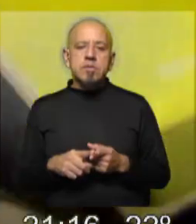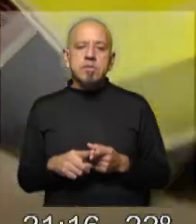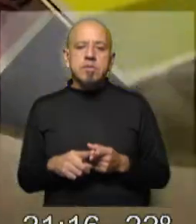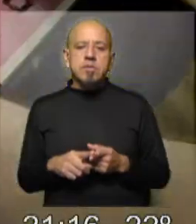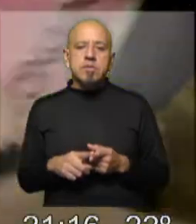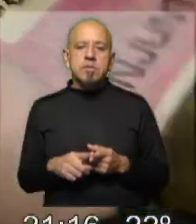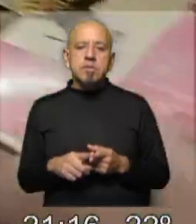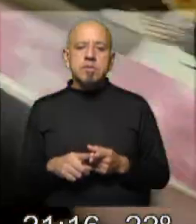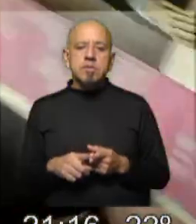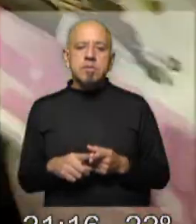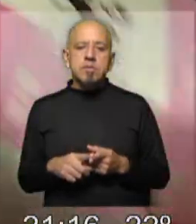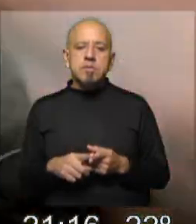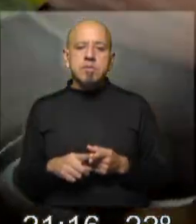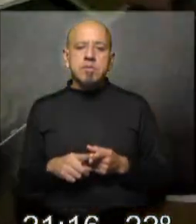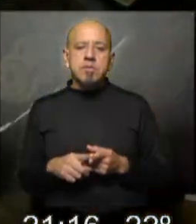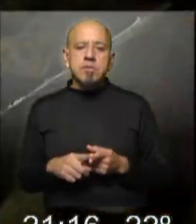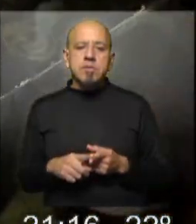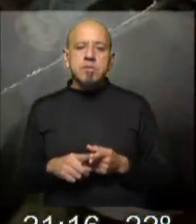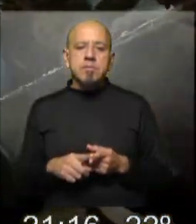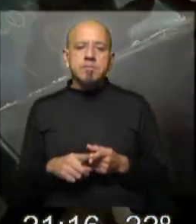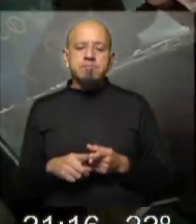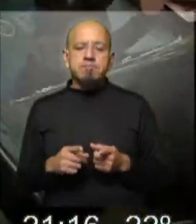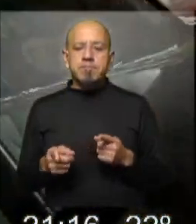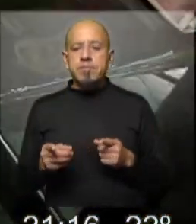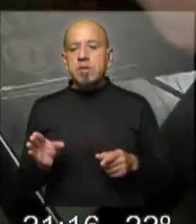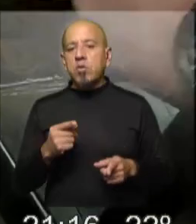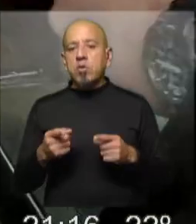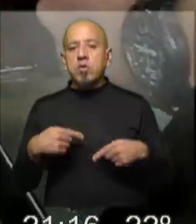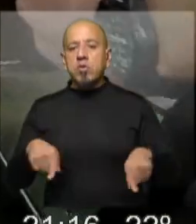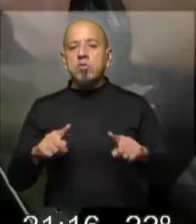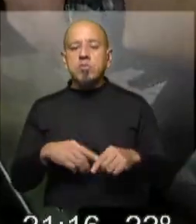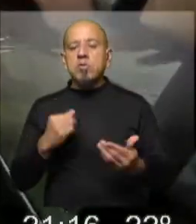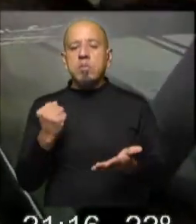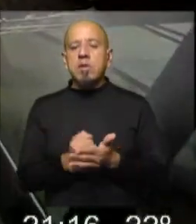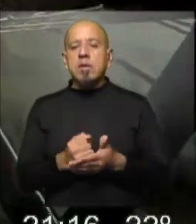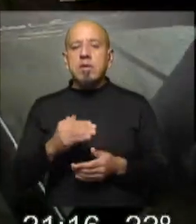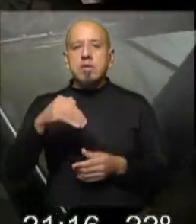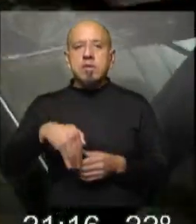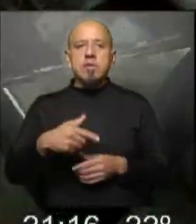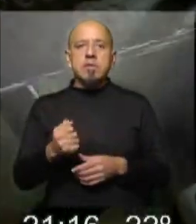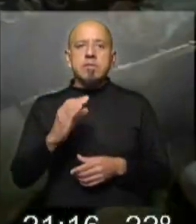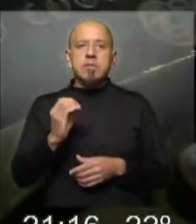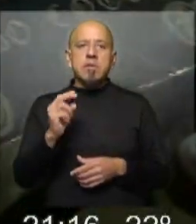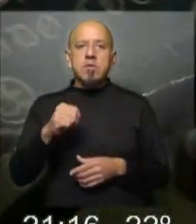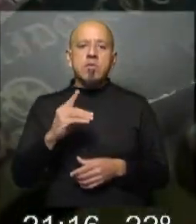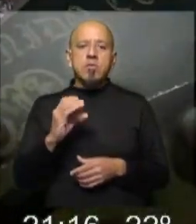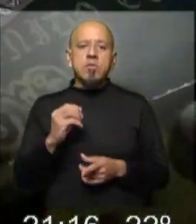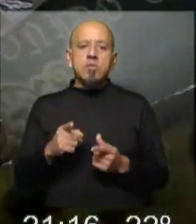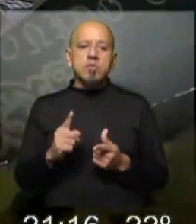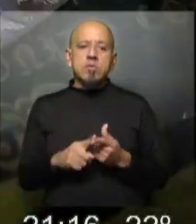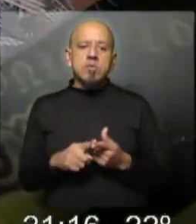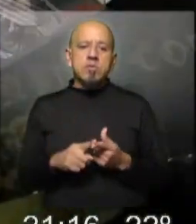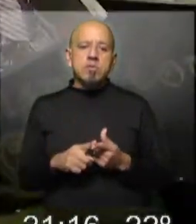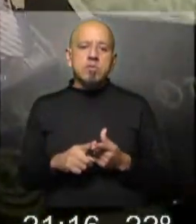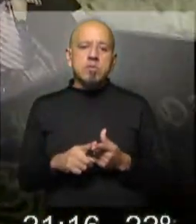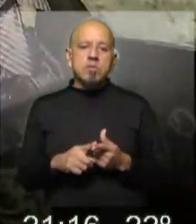sí. Todos tienen, como plegables. Esto salió por el sello Macondo, ¿no? Claro. Que después Sondor lo adquirió